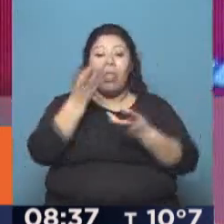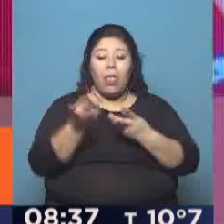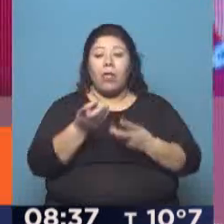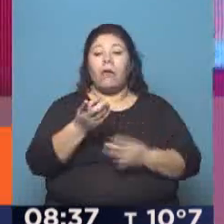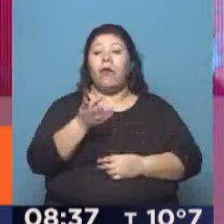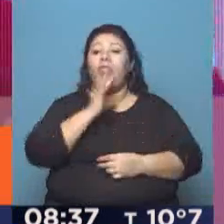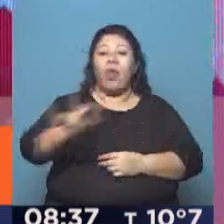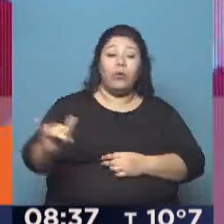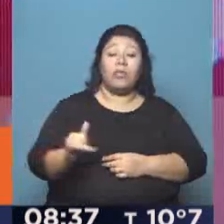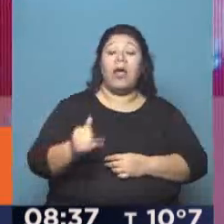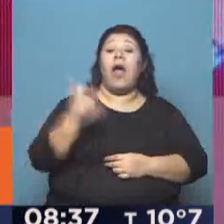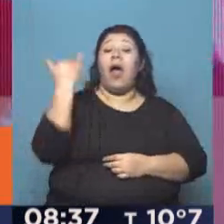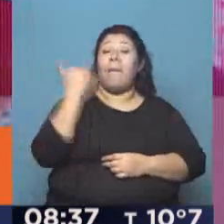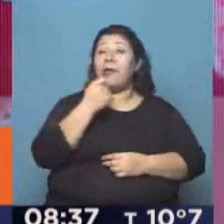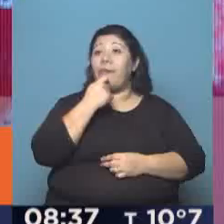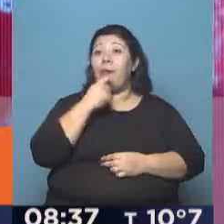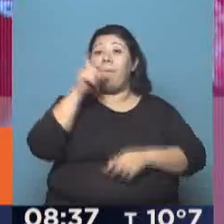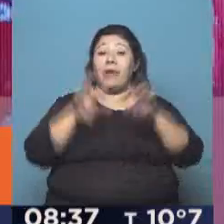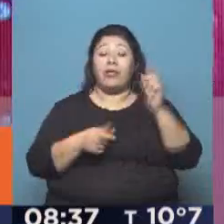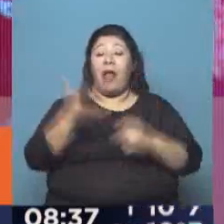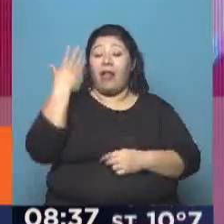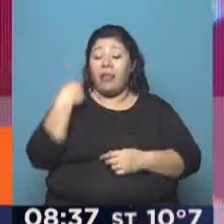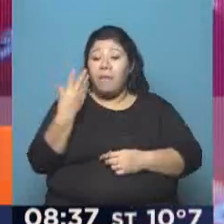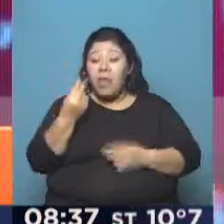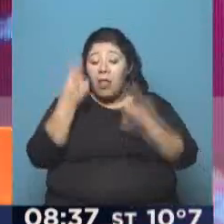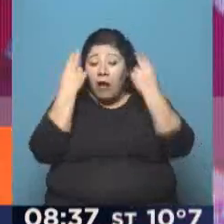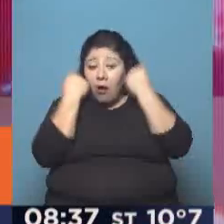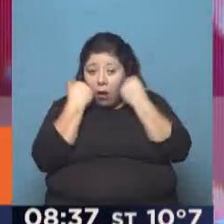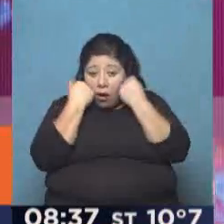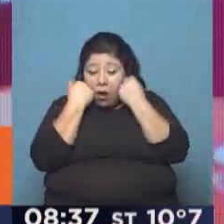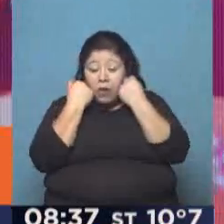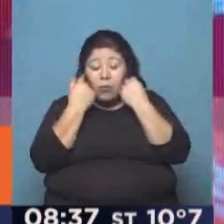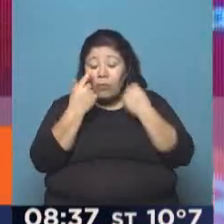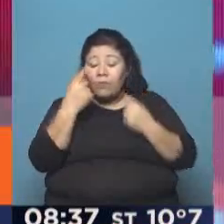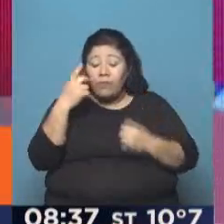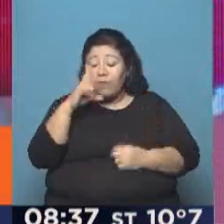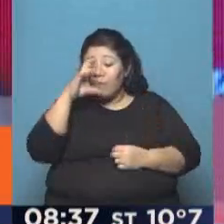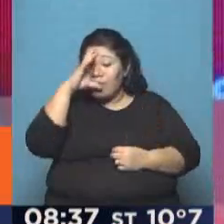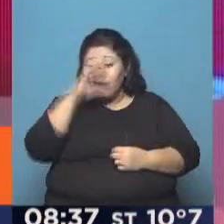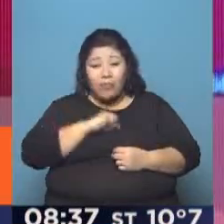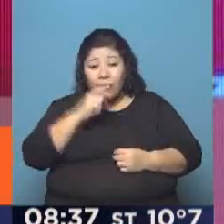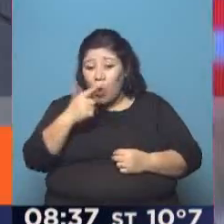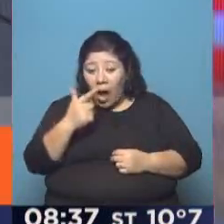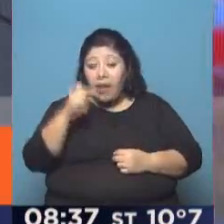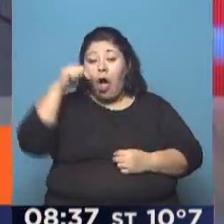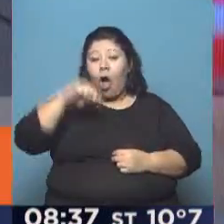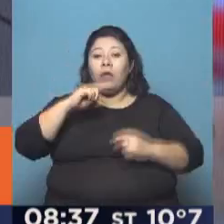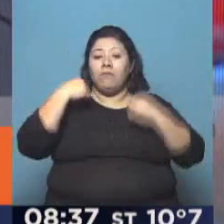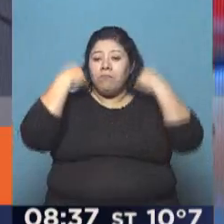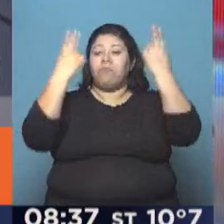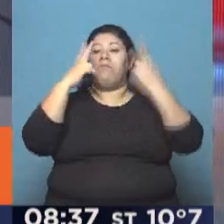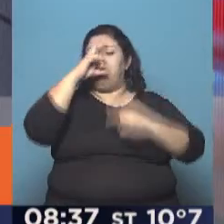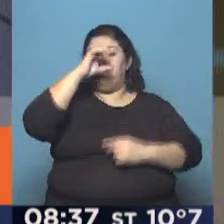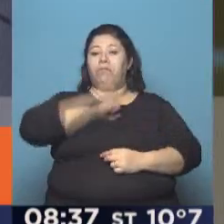antes tenía miedo porque trabajaba en una dependencia Entonces no se animaba y en cambio hoy viene y nos trae documentación hasta un